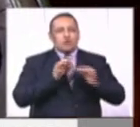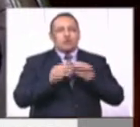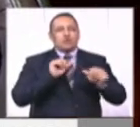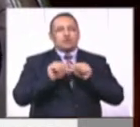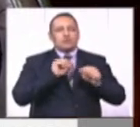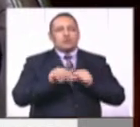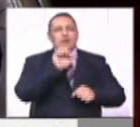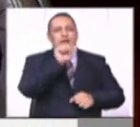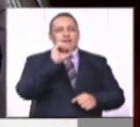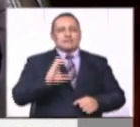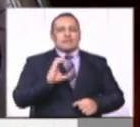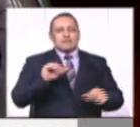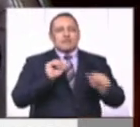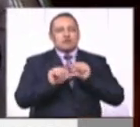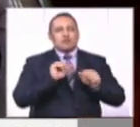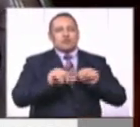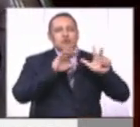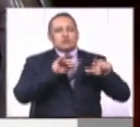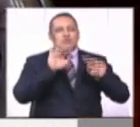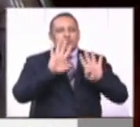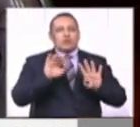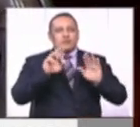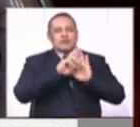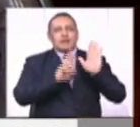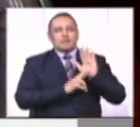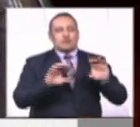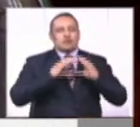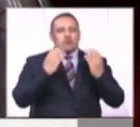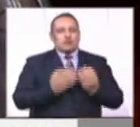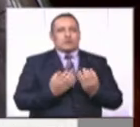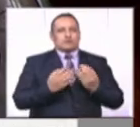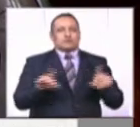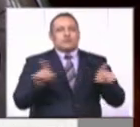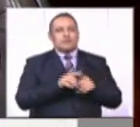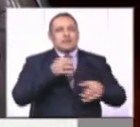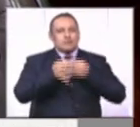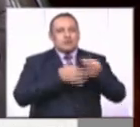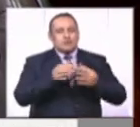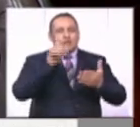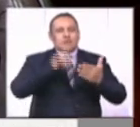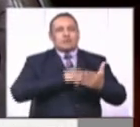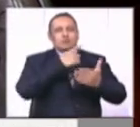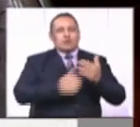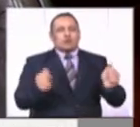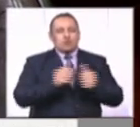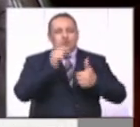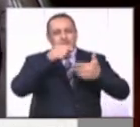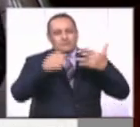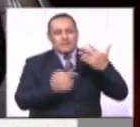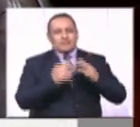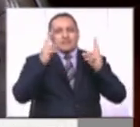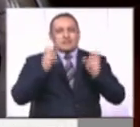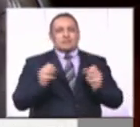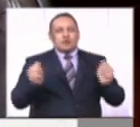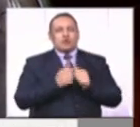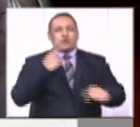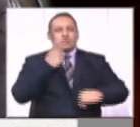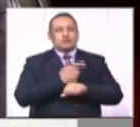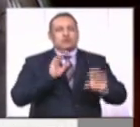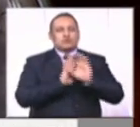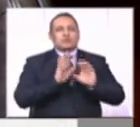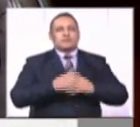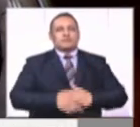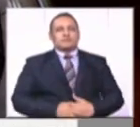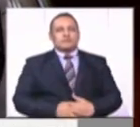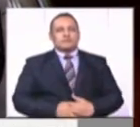A y C del artículo 89 del reglamento del Congreso declarándose improcedente los demás extremos de la denuncia